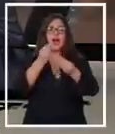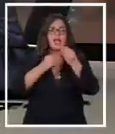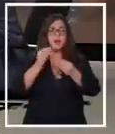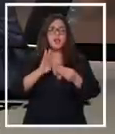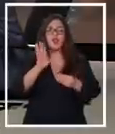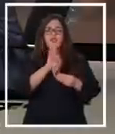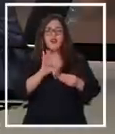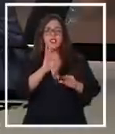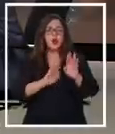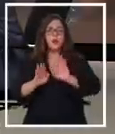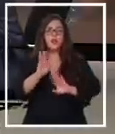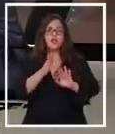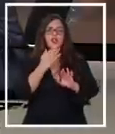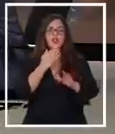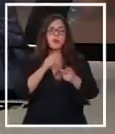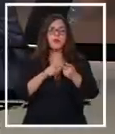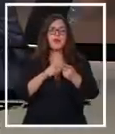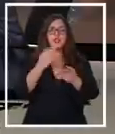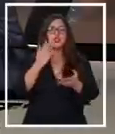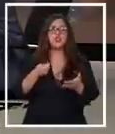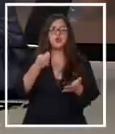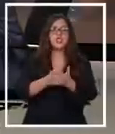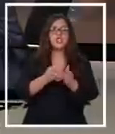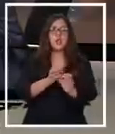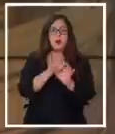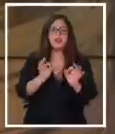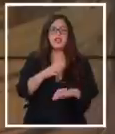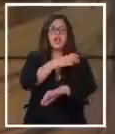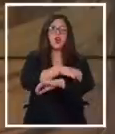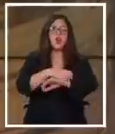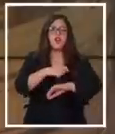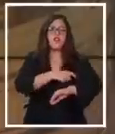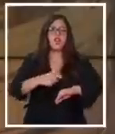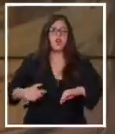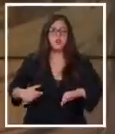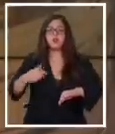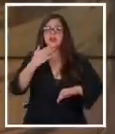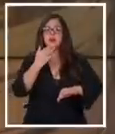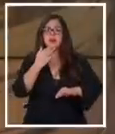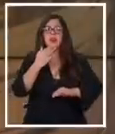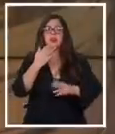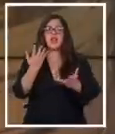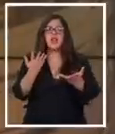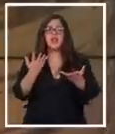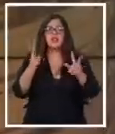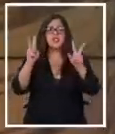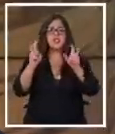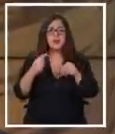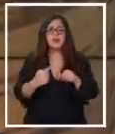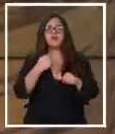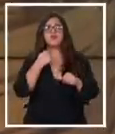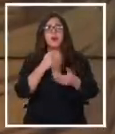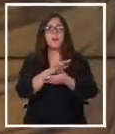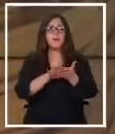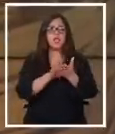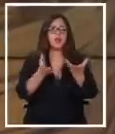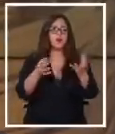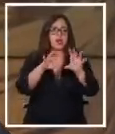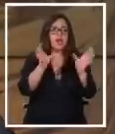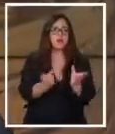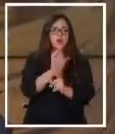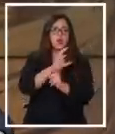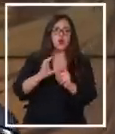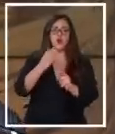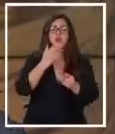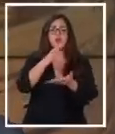entregando subsidios especiales a los gobiernos regionales a ciertos sectores que han sido particularmente golpeados como el mundo de la cultura abriendo las fronteras para que